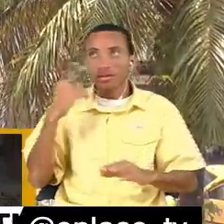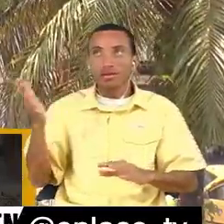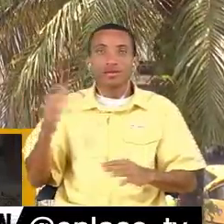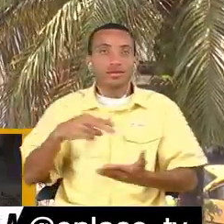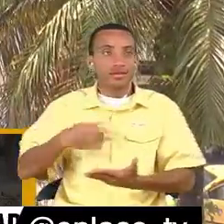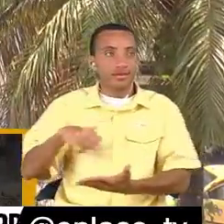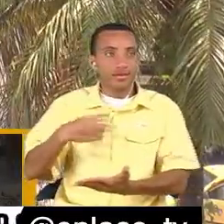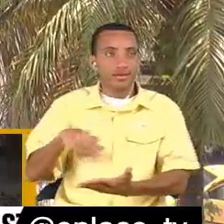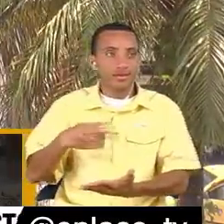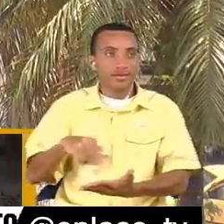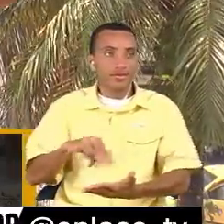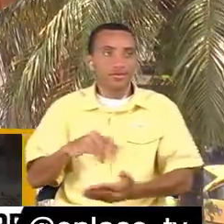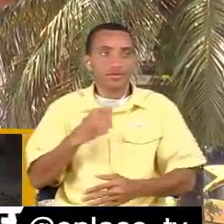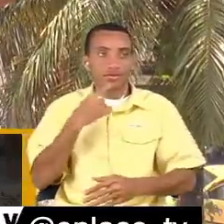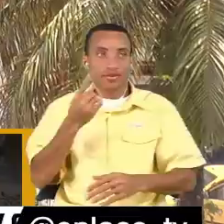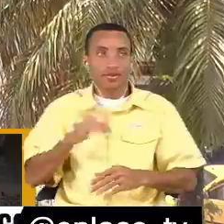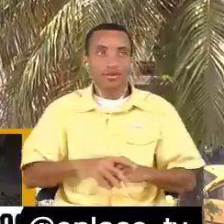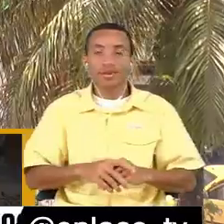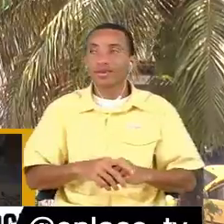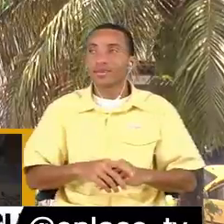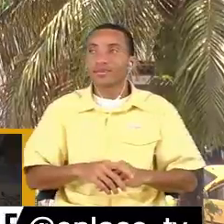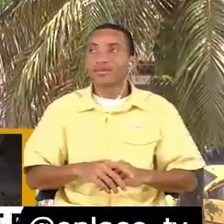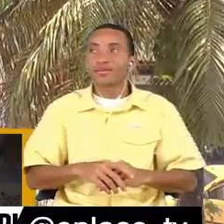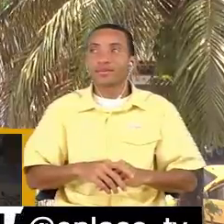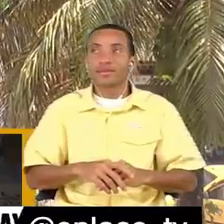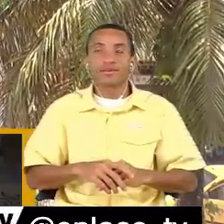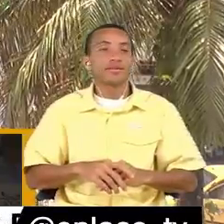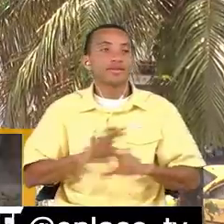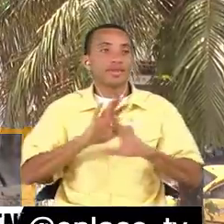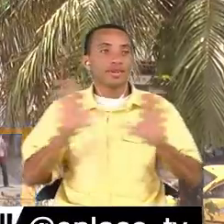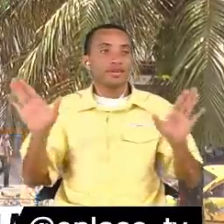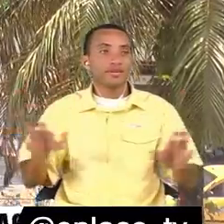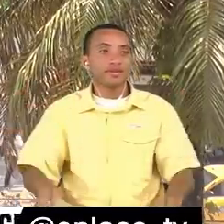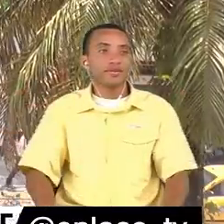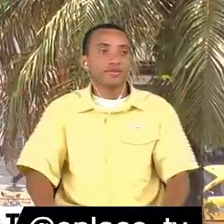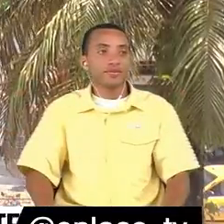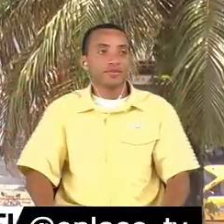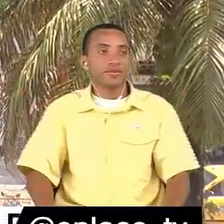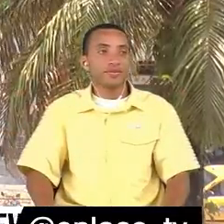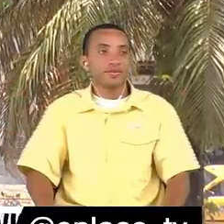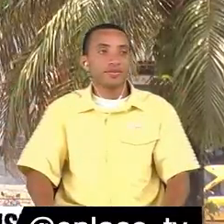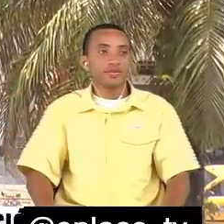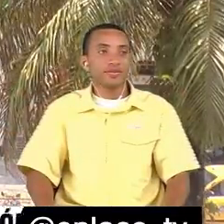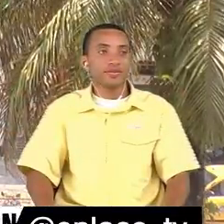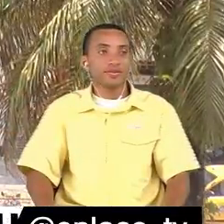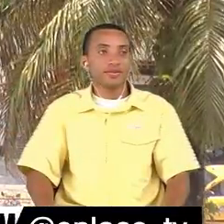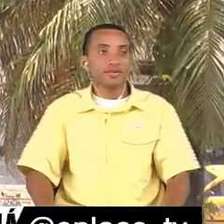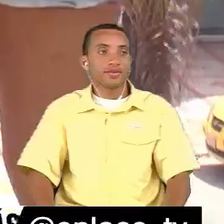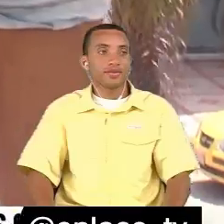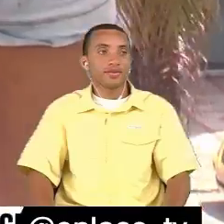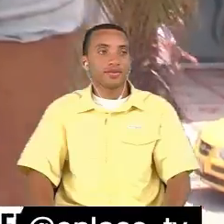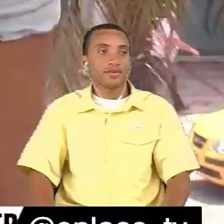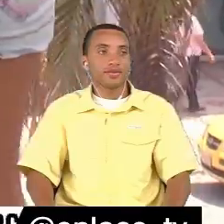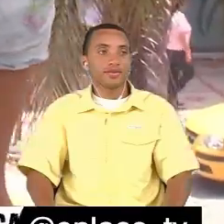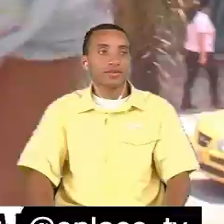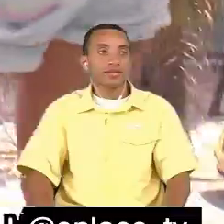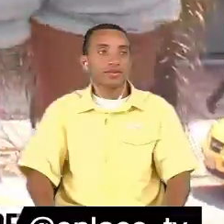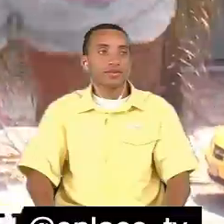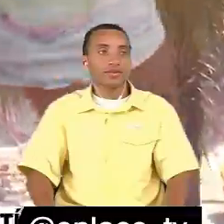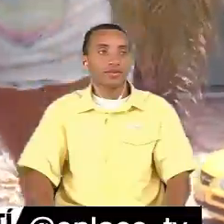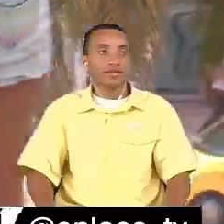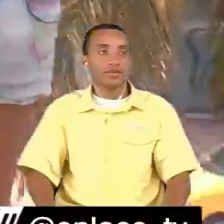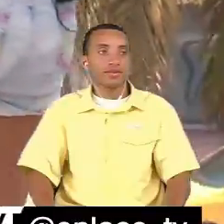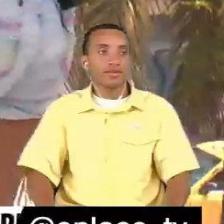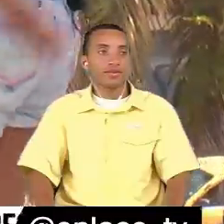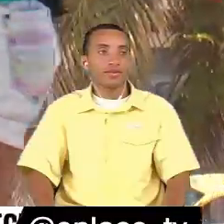le bailamos a los televidentes? Pero lo será. Suéltamela, DJ. Así, así, así, cuidadito, así.